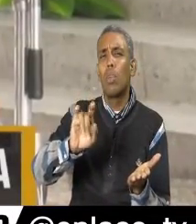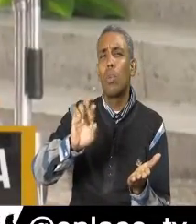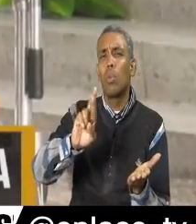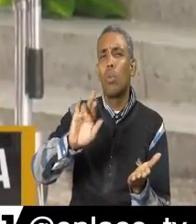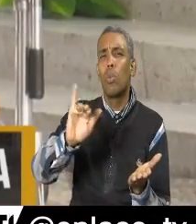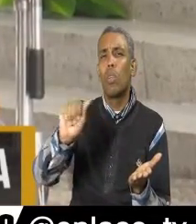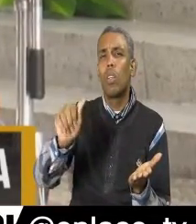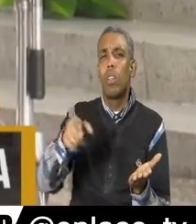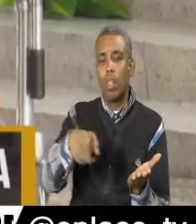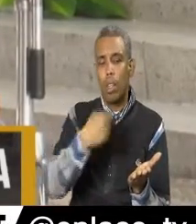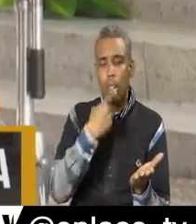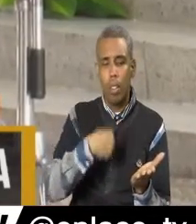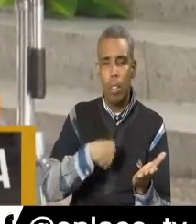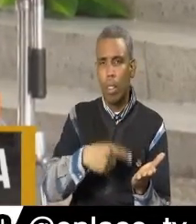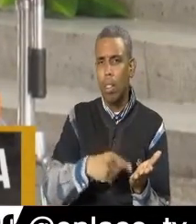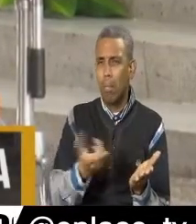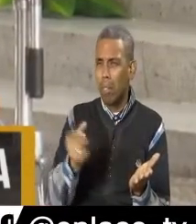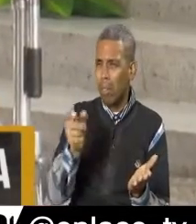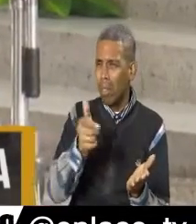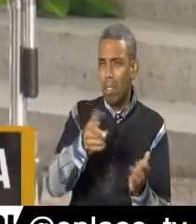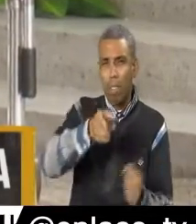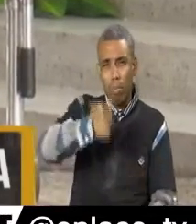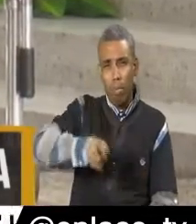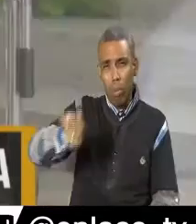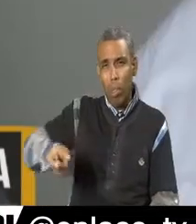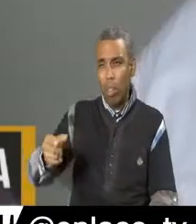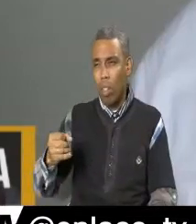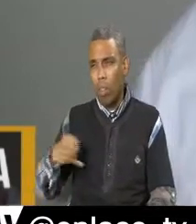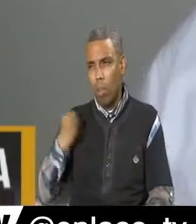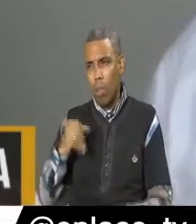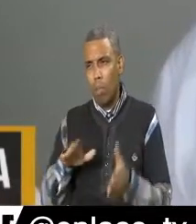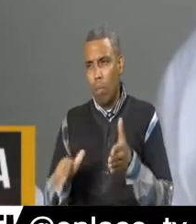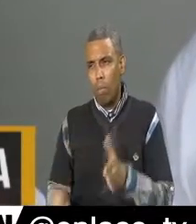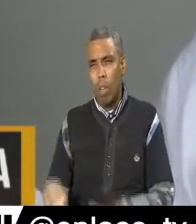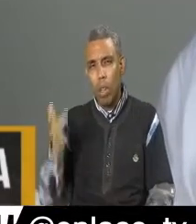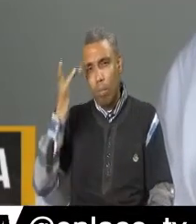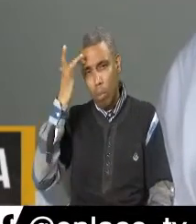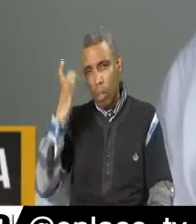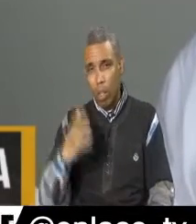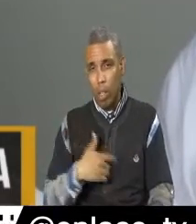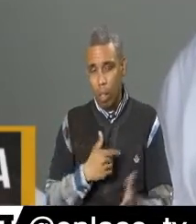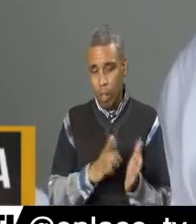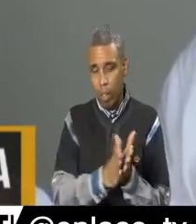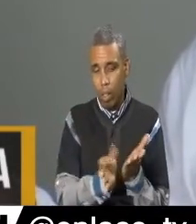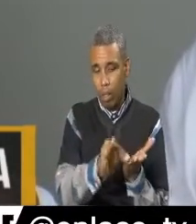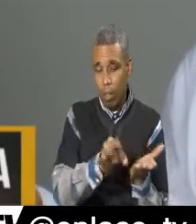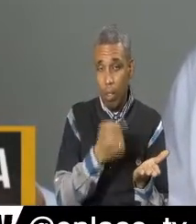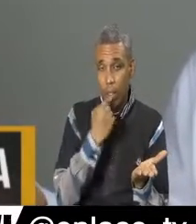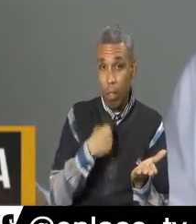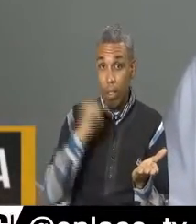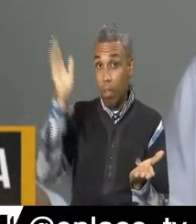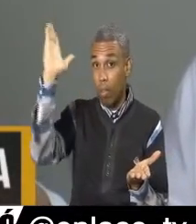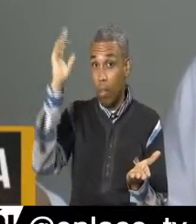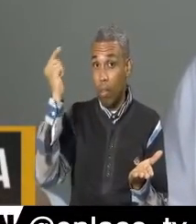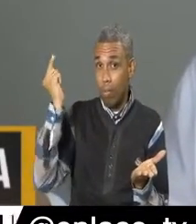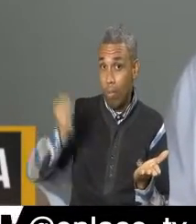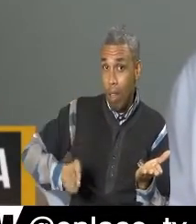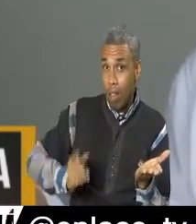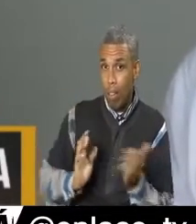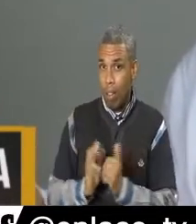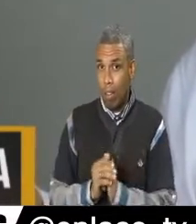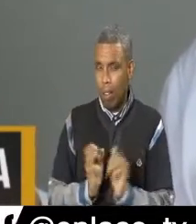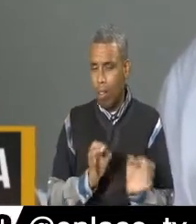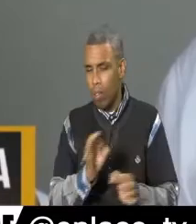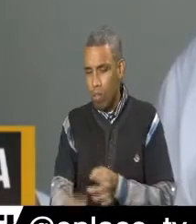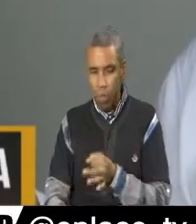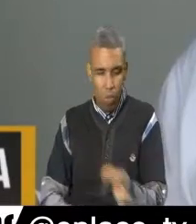está pasando? Y el autor contesta que estamos en las manos de Dios y que Dios nos cuida